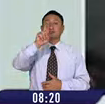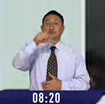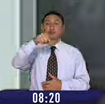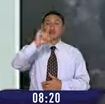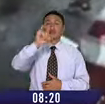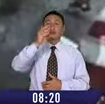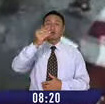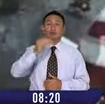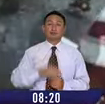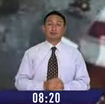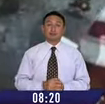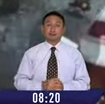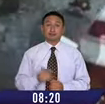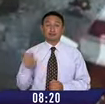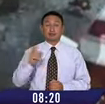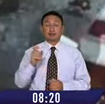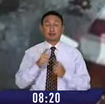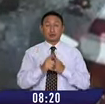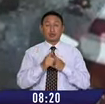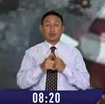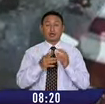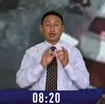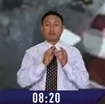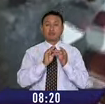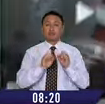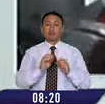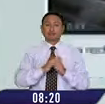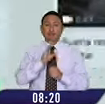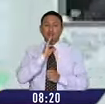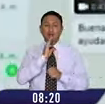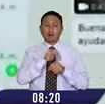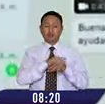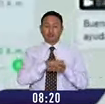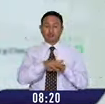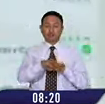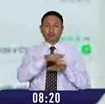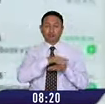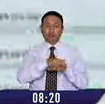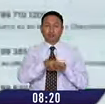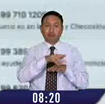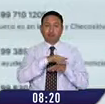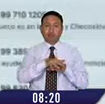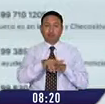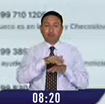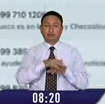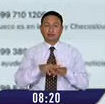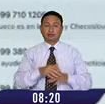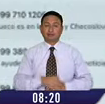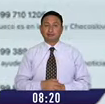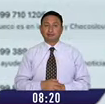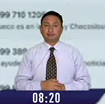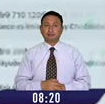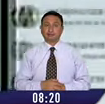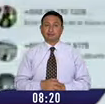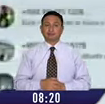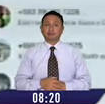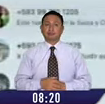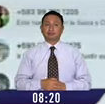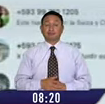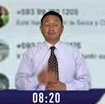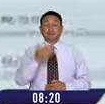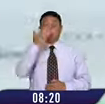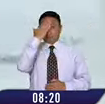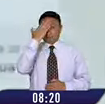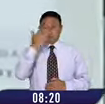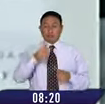Miren, necesitan urgentemente reparación, agua potable, se va el líquido vital, autoridades, ya saben el